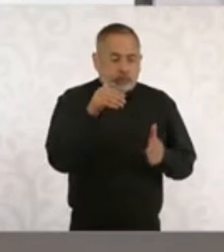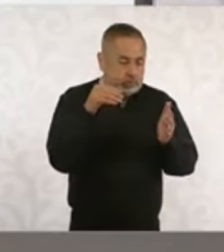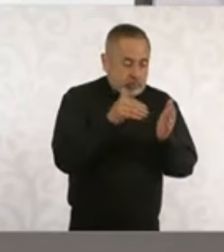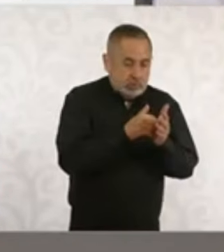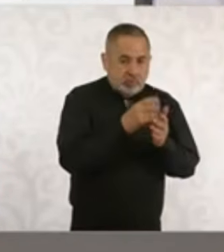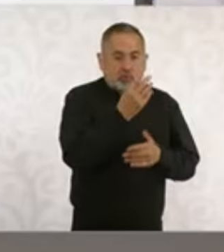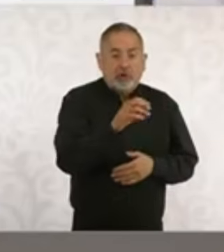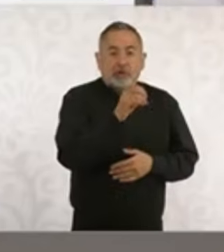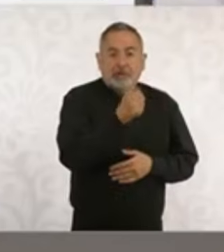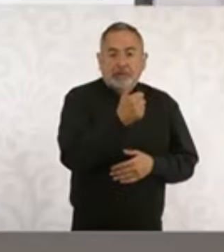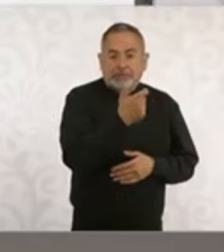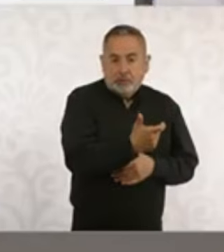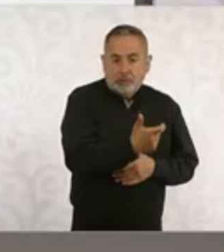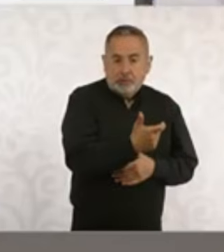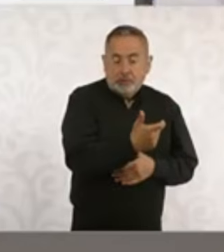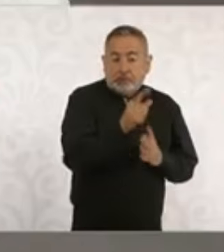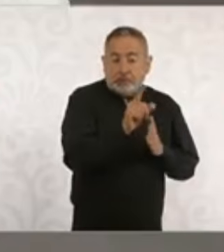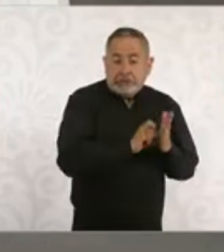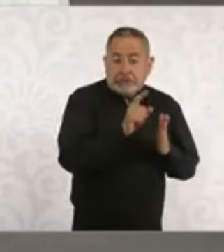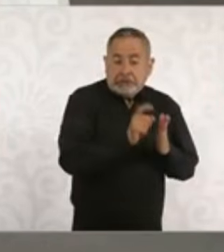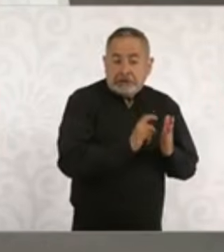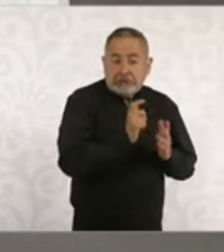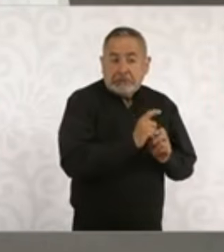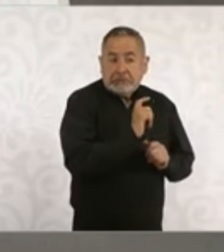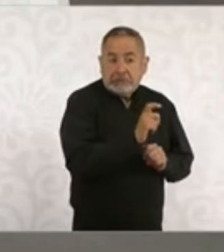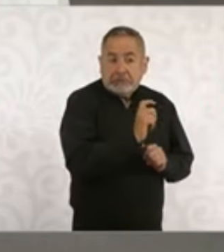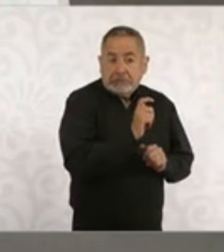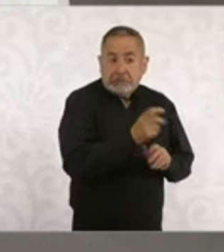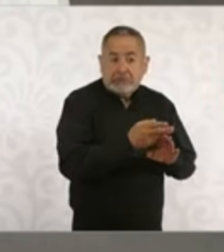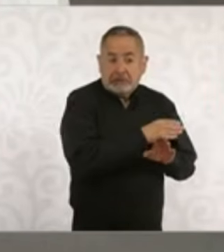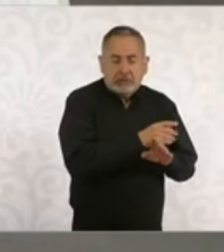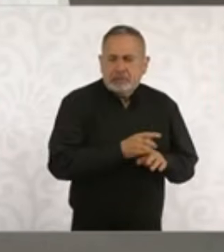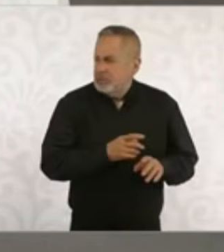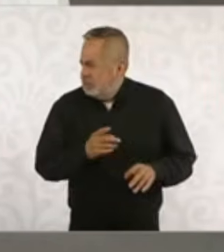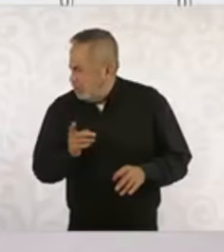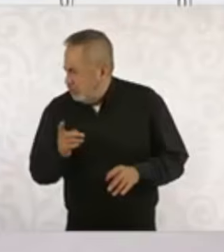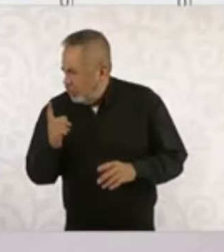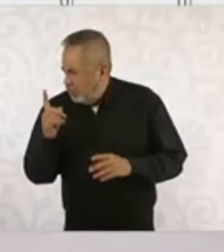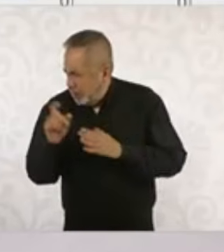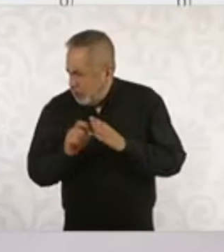36,906 pesos. Todo esto es mensual o anual. A ver, pregunta.